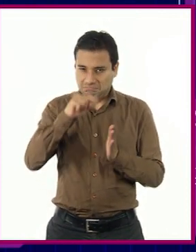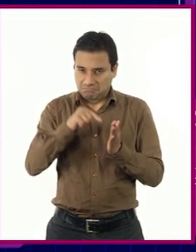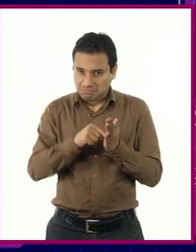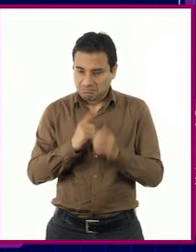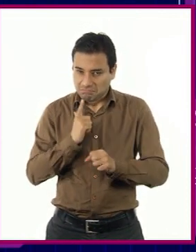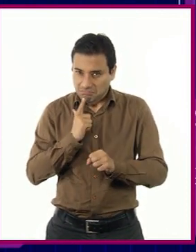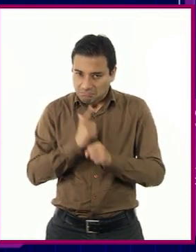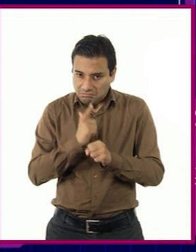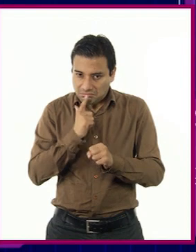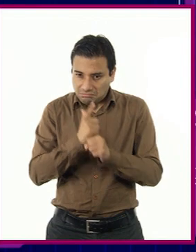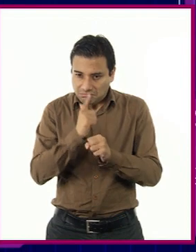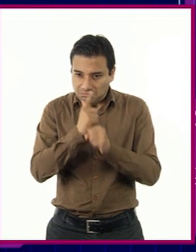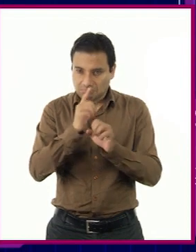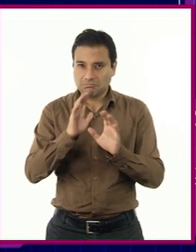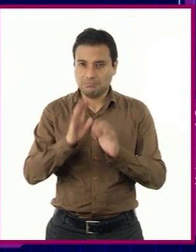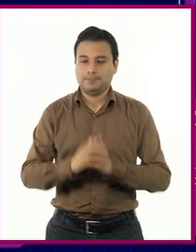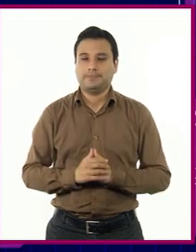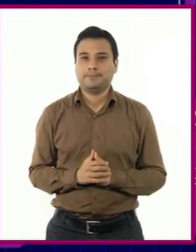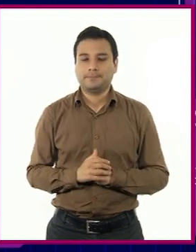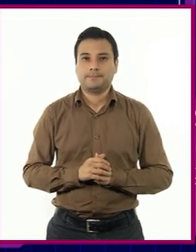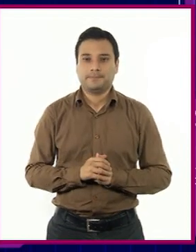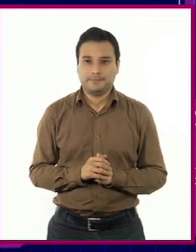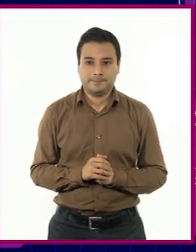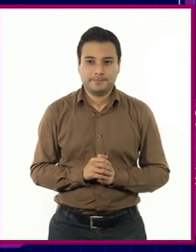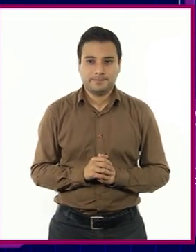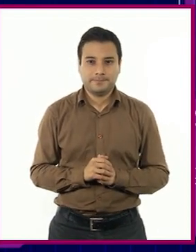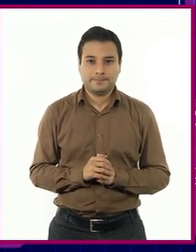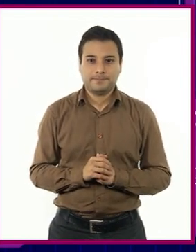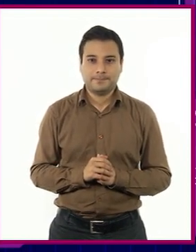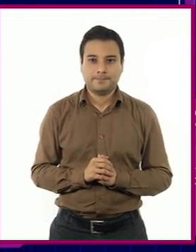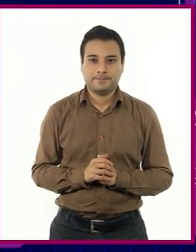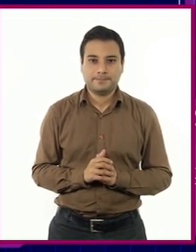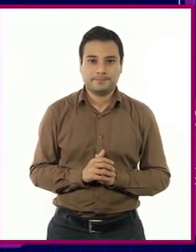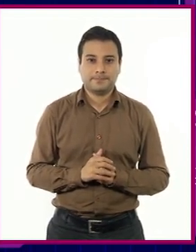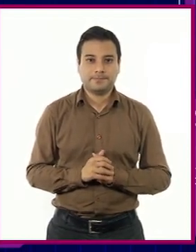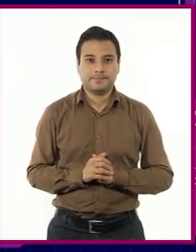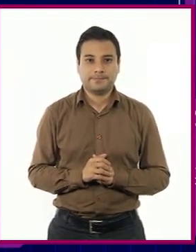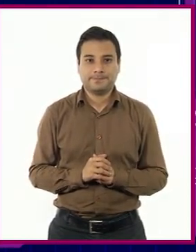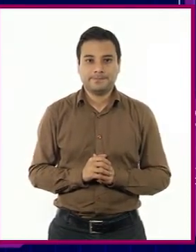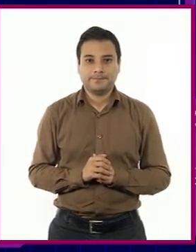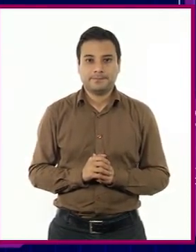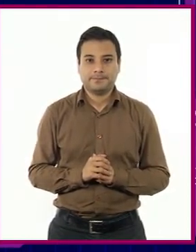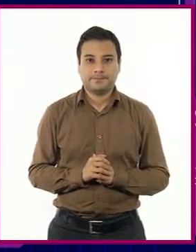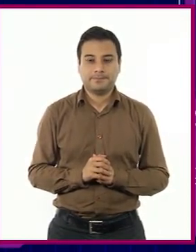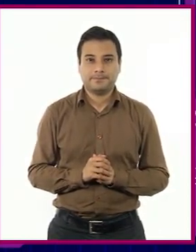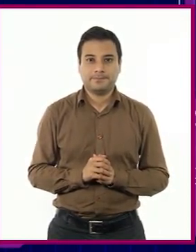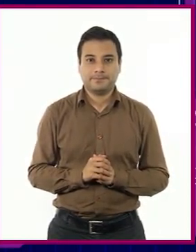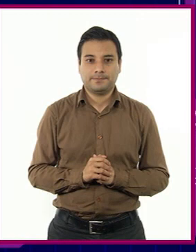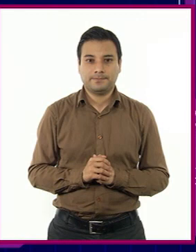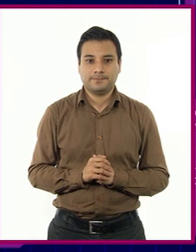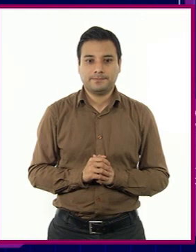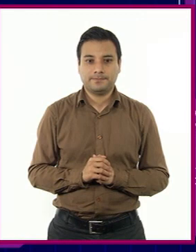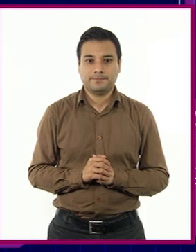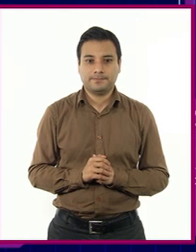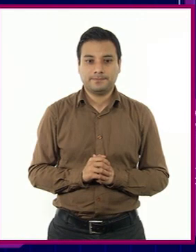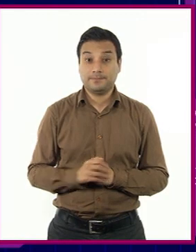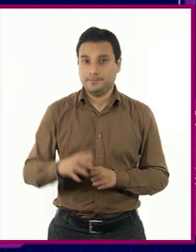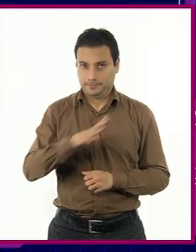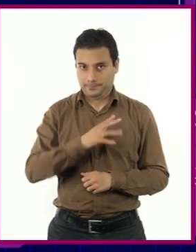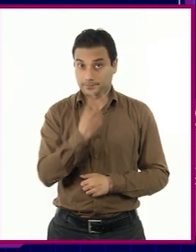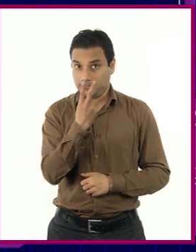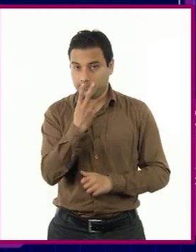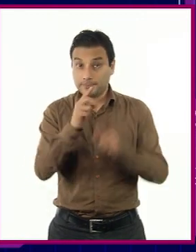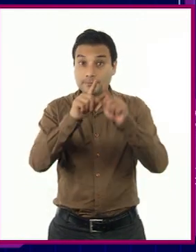descubriendo a partir del análisis y estudio de nuestra figura geométrica. Observamos que se forman dos